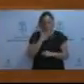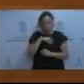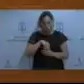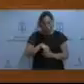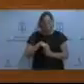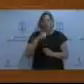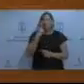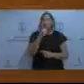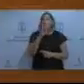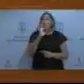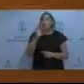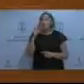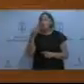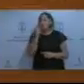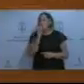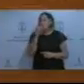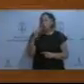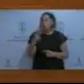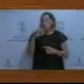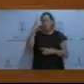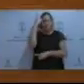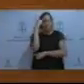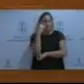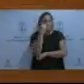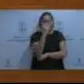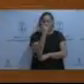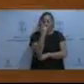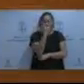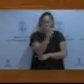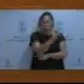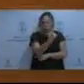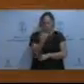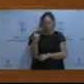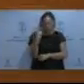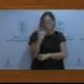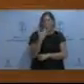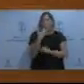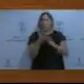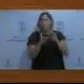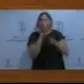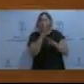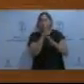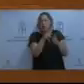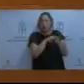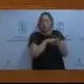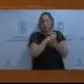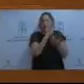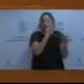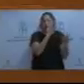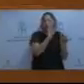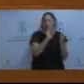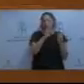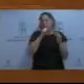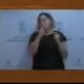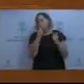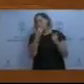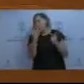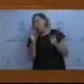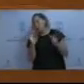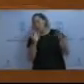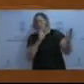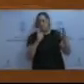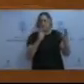euros fijos por alumno, si va a las comunidades vecinas, no se las voy a decir todas, si va a Galicia, entre 90 y 170. Si va a Cantabria, entre